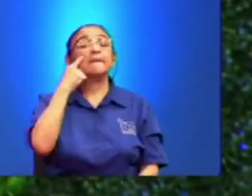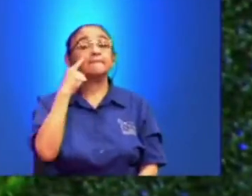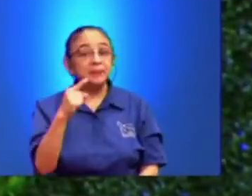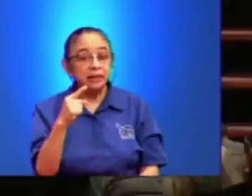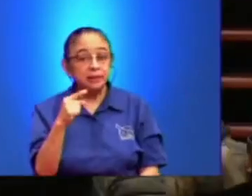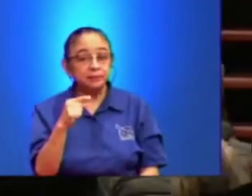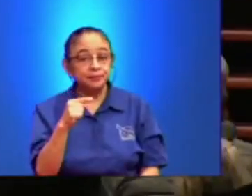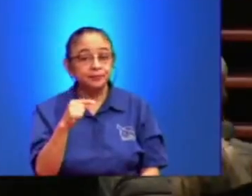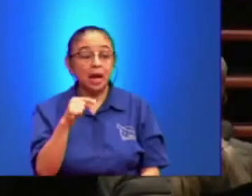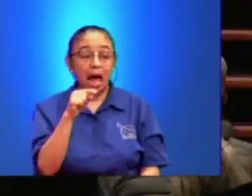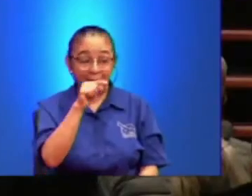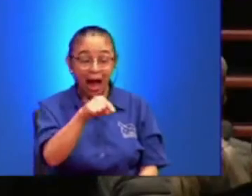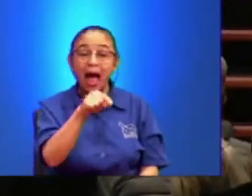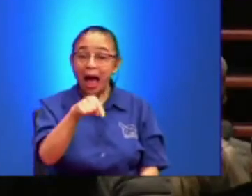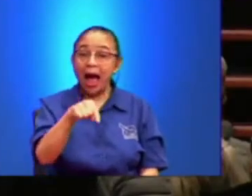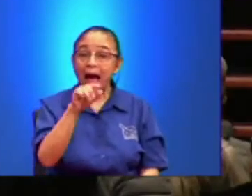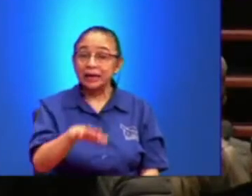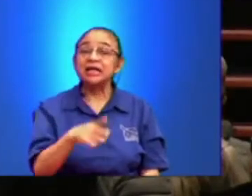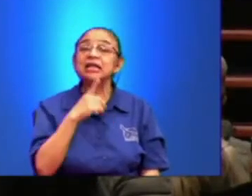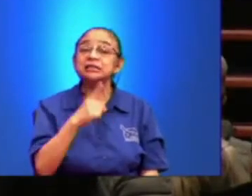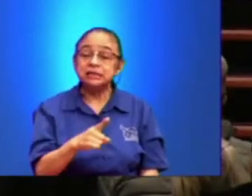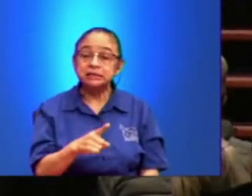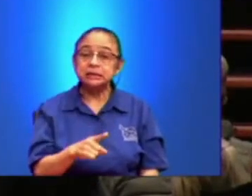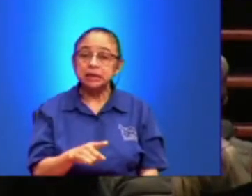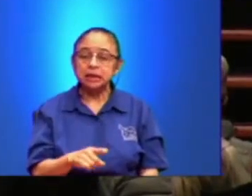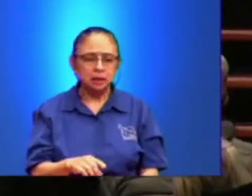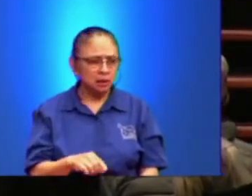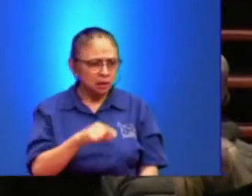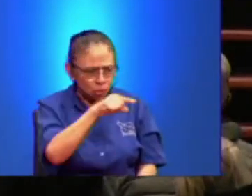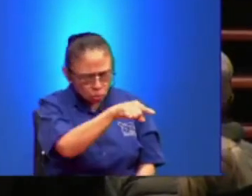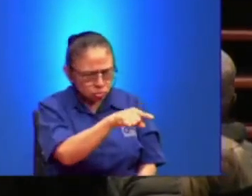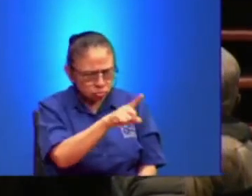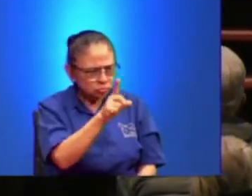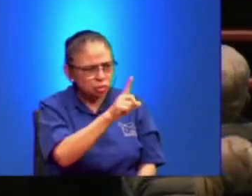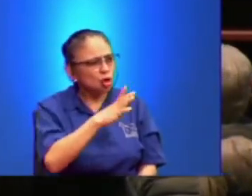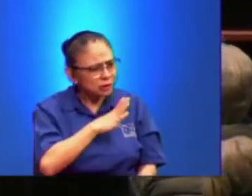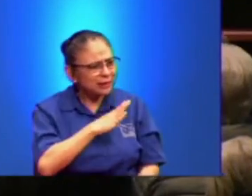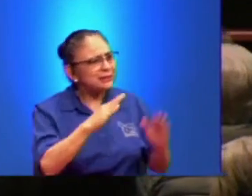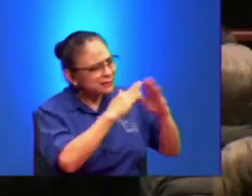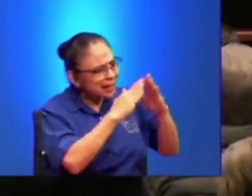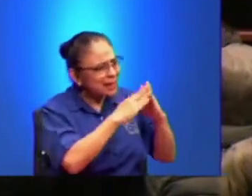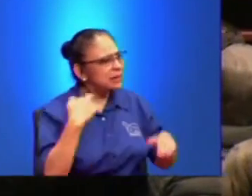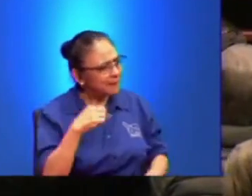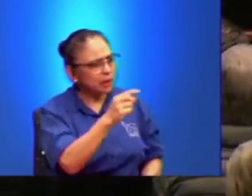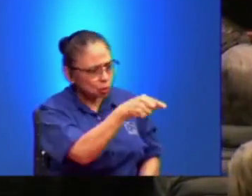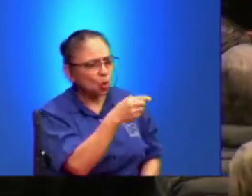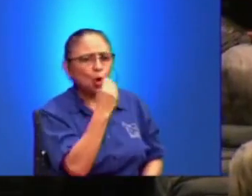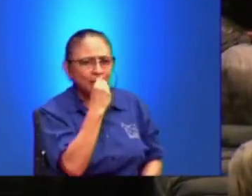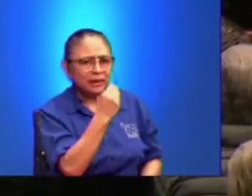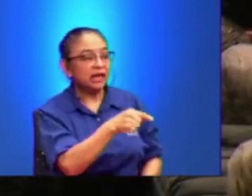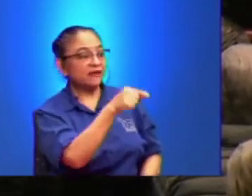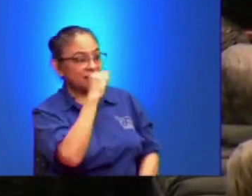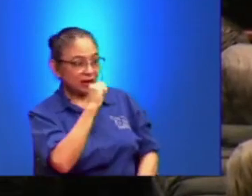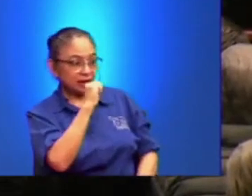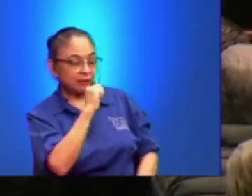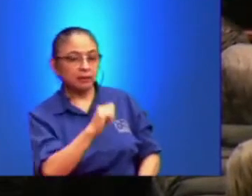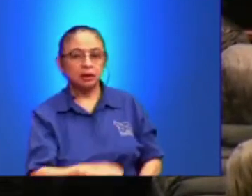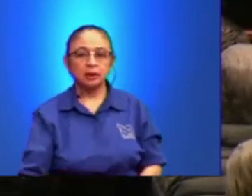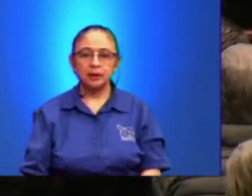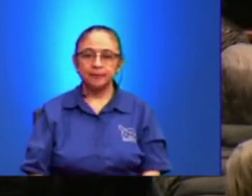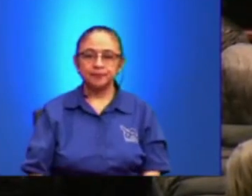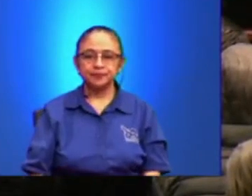la reprensión que les hace que no tenéis casas para comer y beber